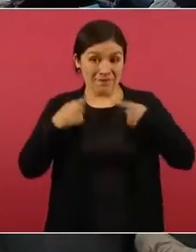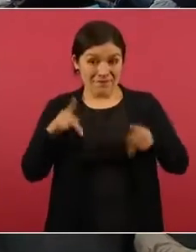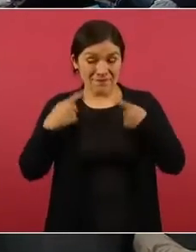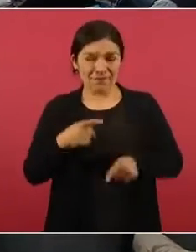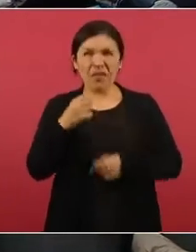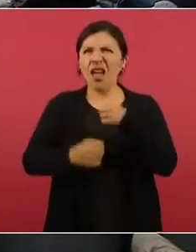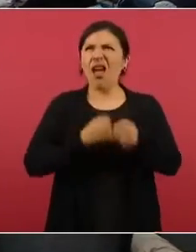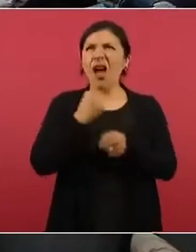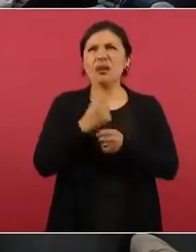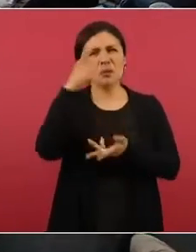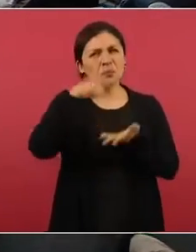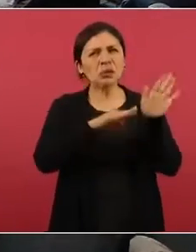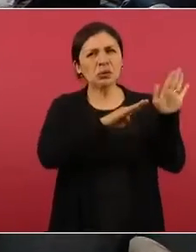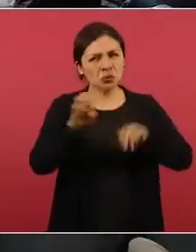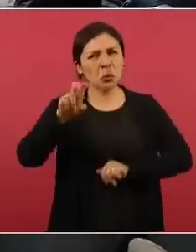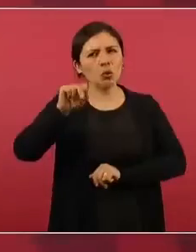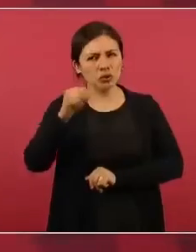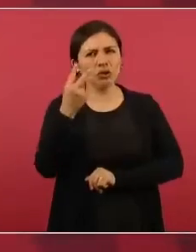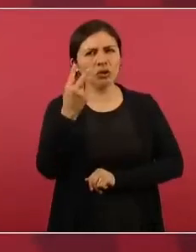en el 82,